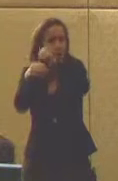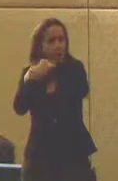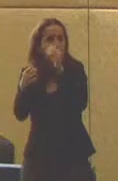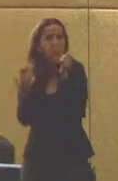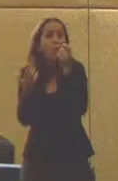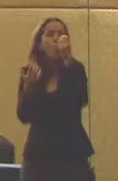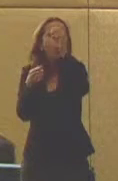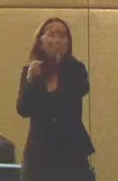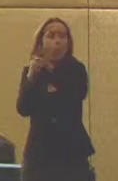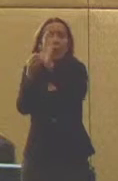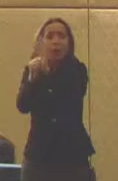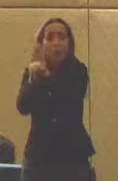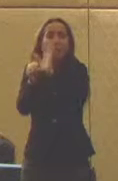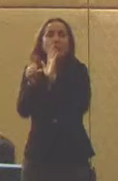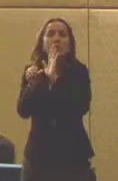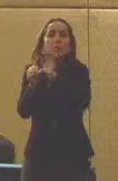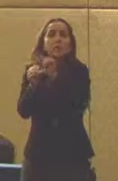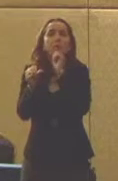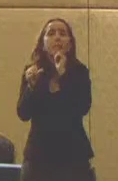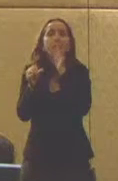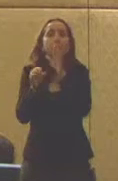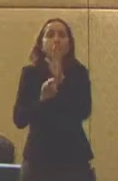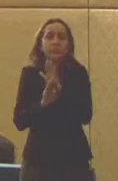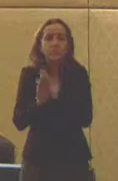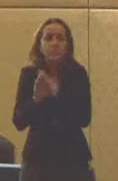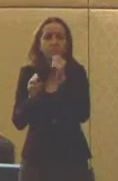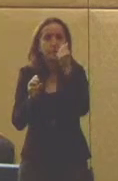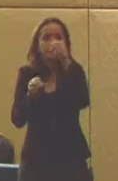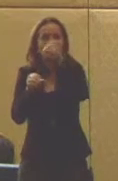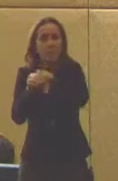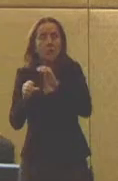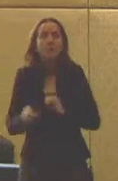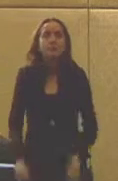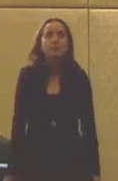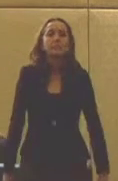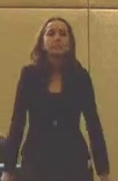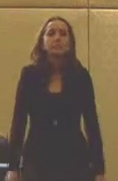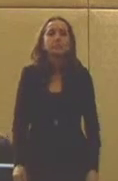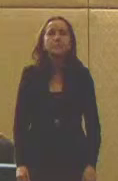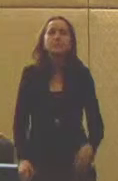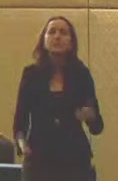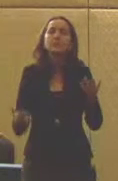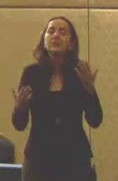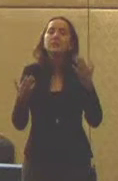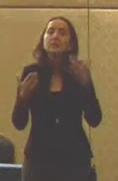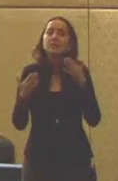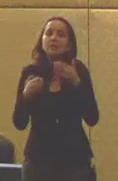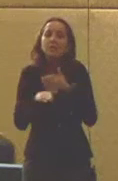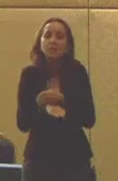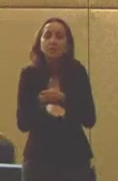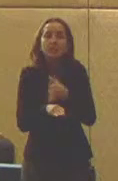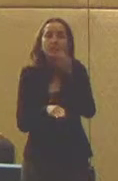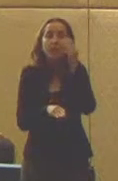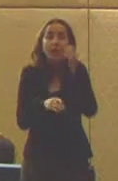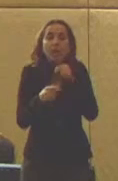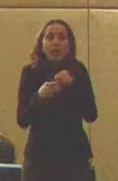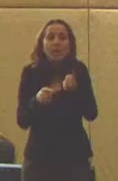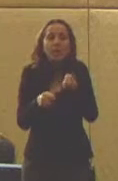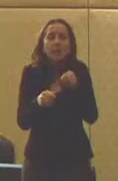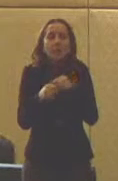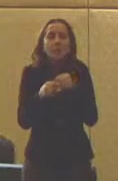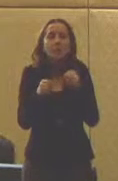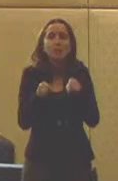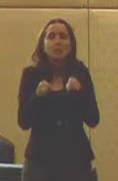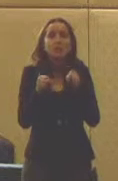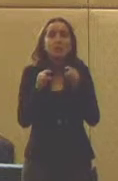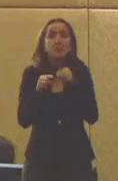andina y Sudamérica. Y vamos a ver un poco algunos hallazgos de la aplicación de estos indicadores. Lo que voy a mostrar es en el conjunto